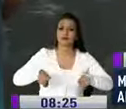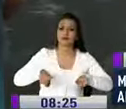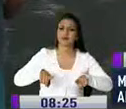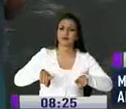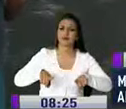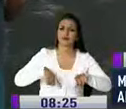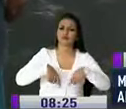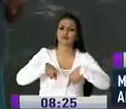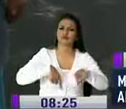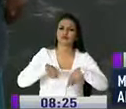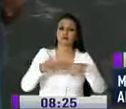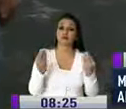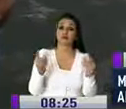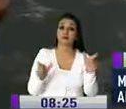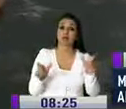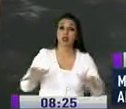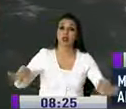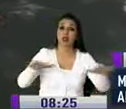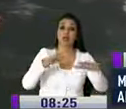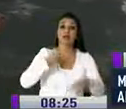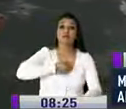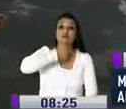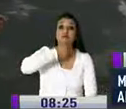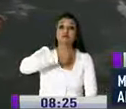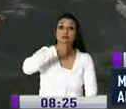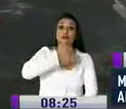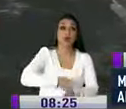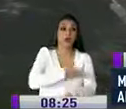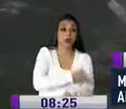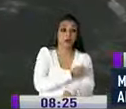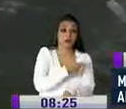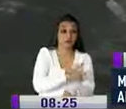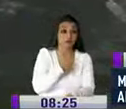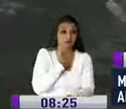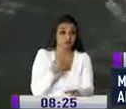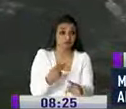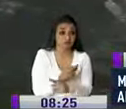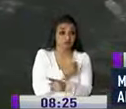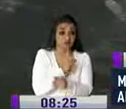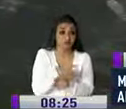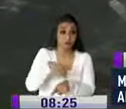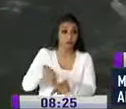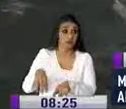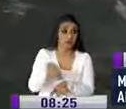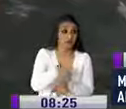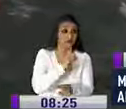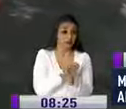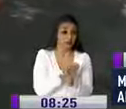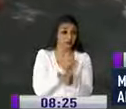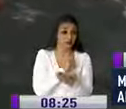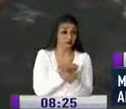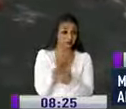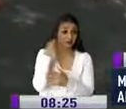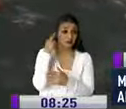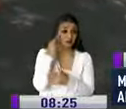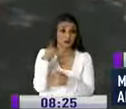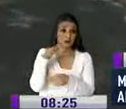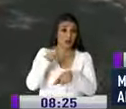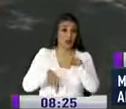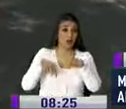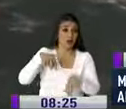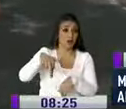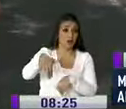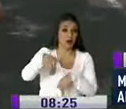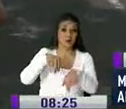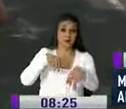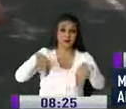numerosa cantidad de personas de la tercera edad quienes ya han sufrido varios incidentes por el número de baches, que por el estado en el que se encuentran las calles no pueden transitar